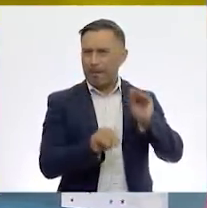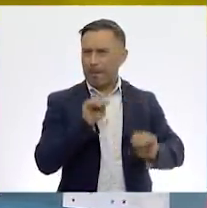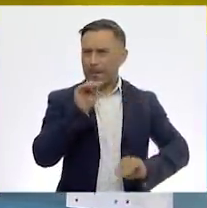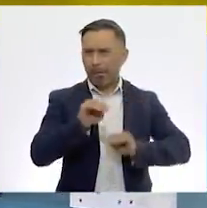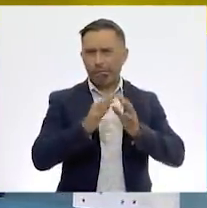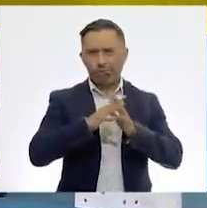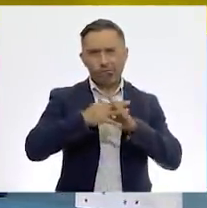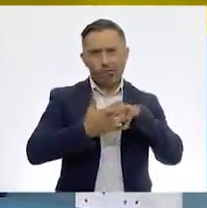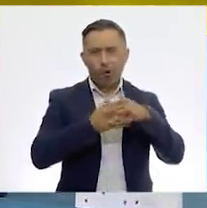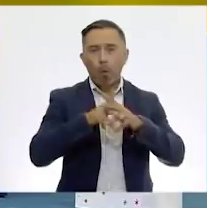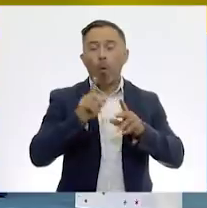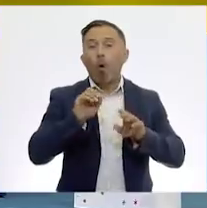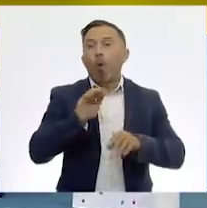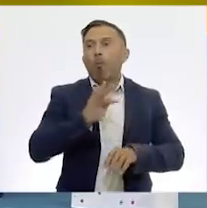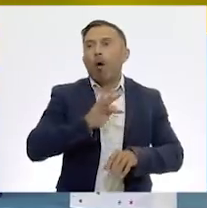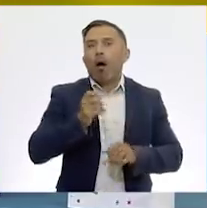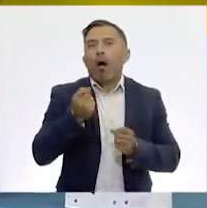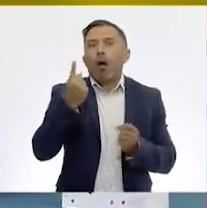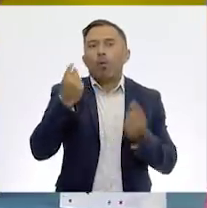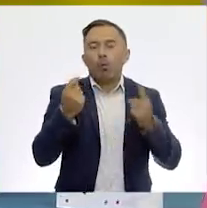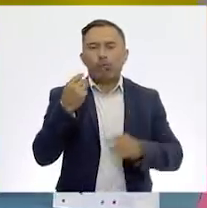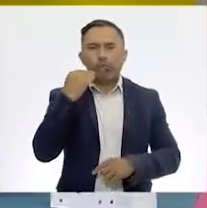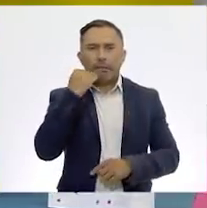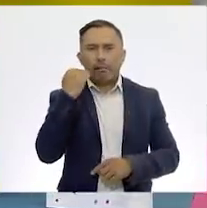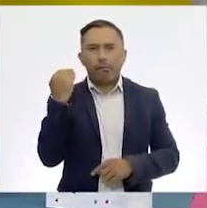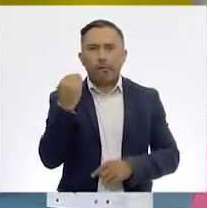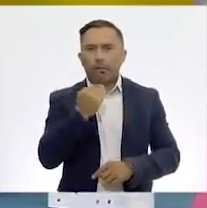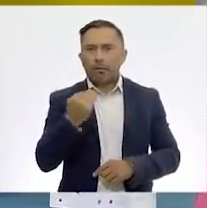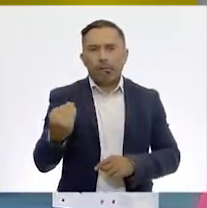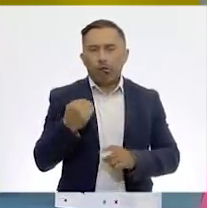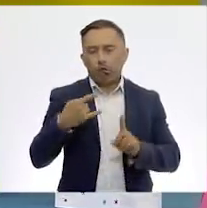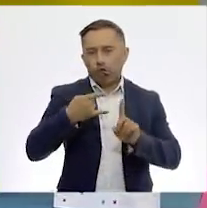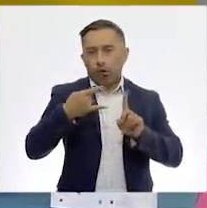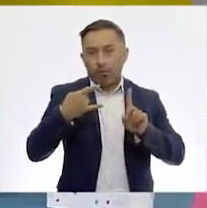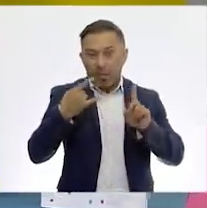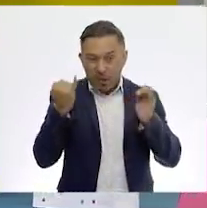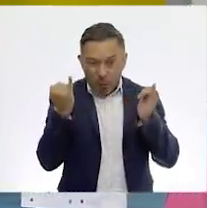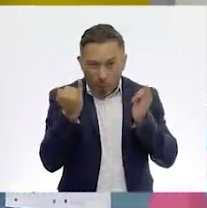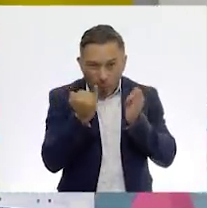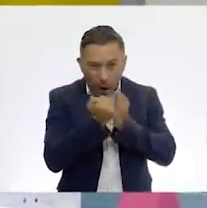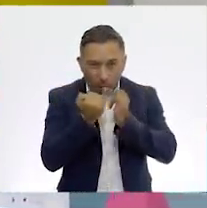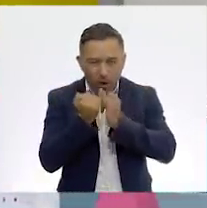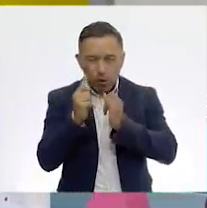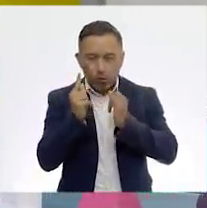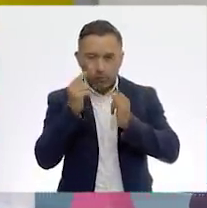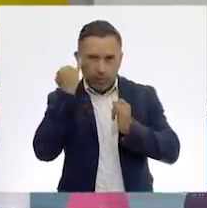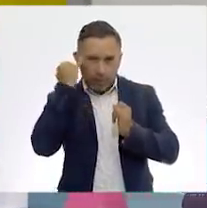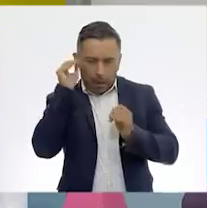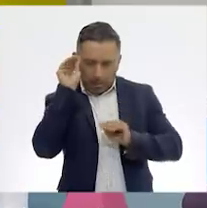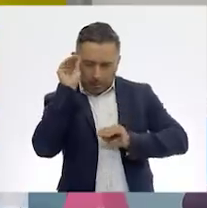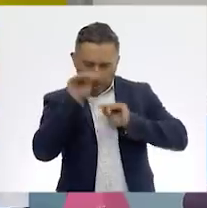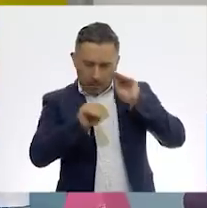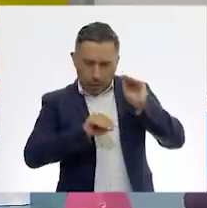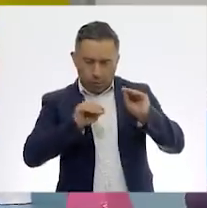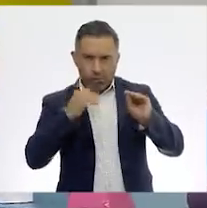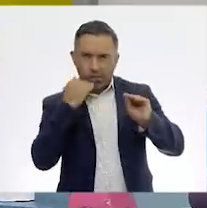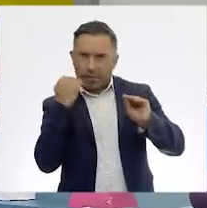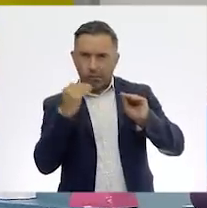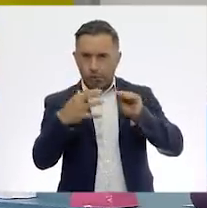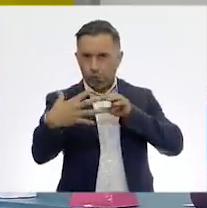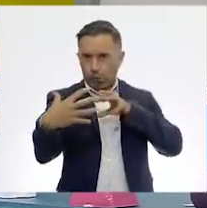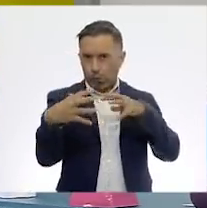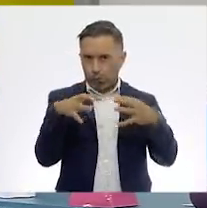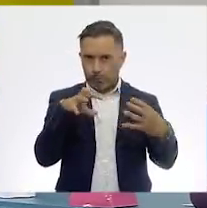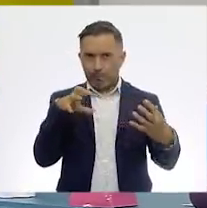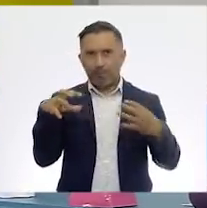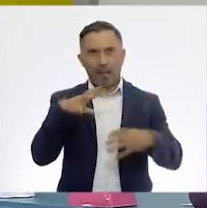formas irregulares, ¿no? o asimétricas incluso, ¿no? Entonces, pues bueno, eso es lo que vamos a centrarnos hoy, y